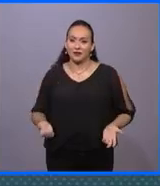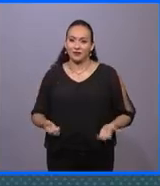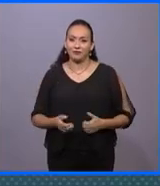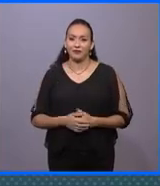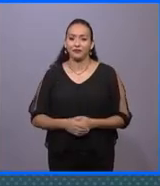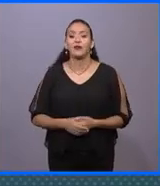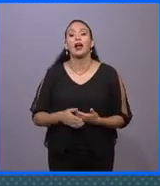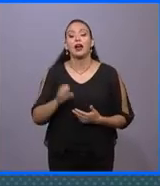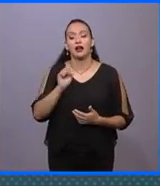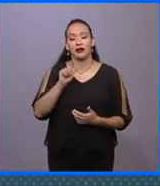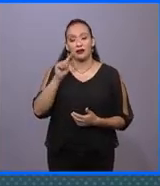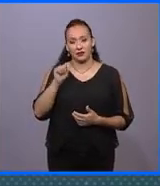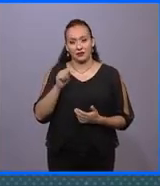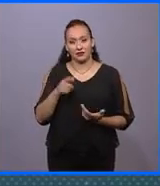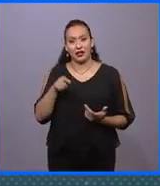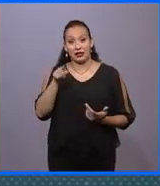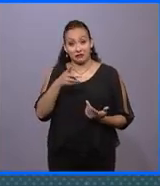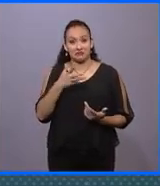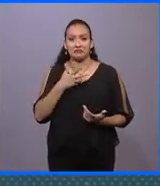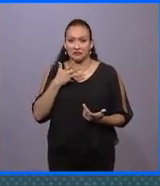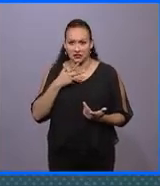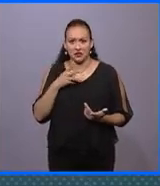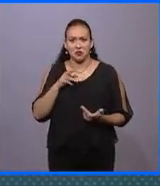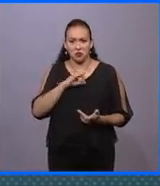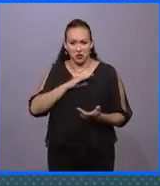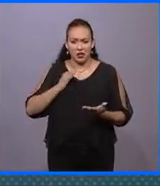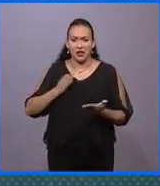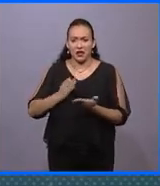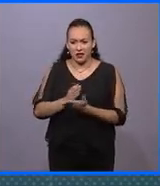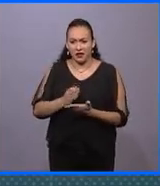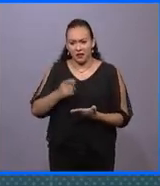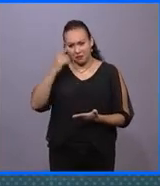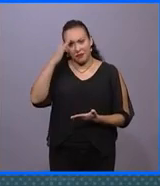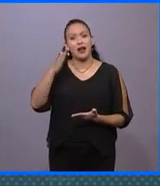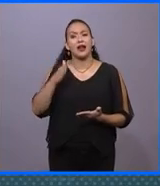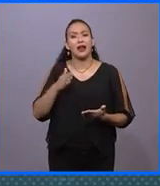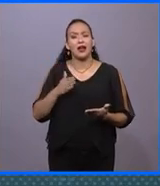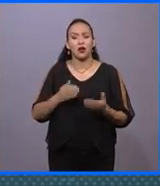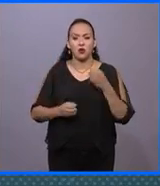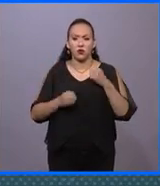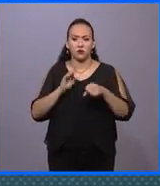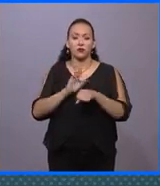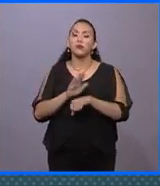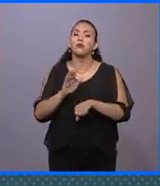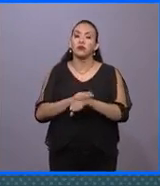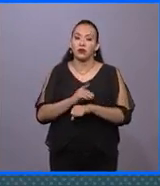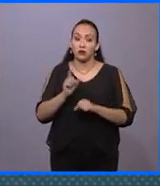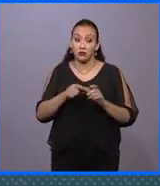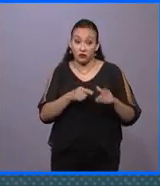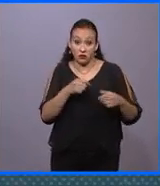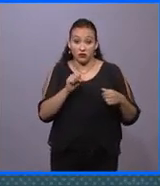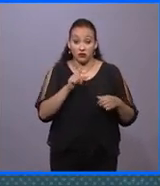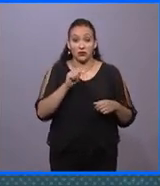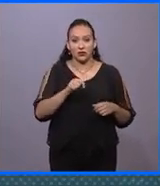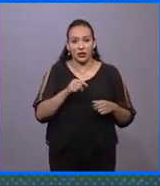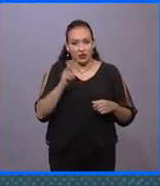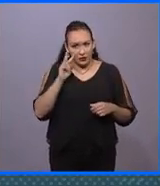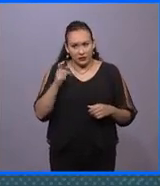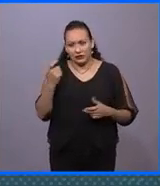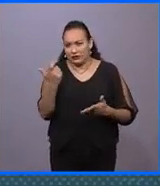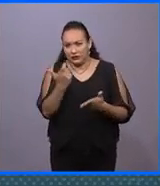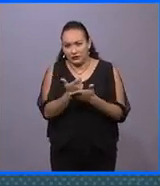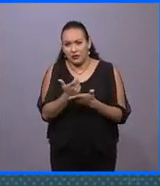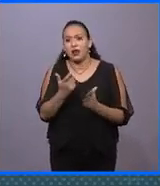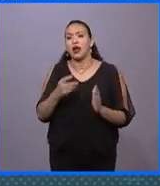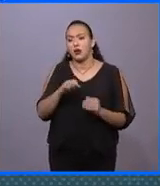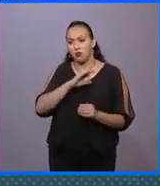Secretaría de Hacienda tiene legitimación para promover juicio de amparo en su calidad de víctima en los procedimientos penales instruidos